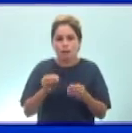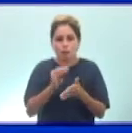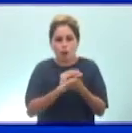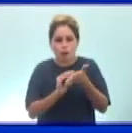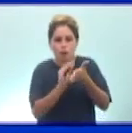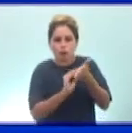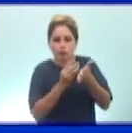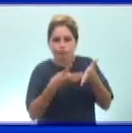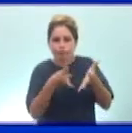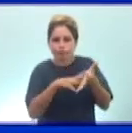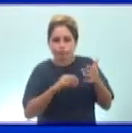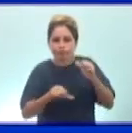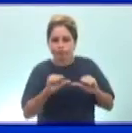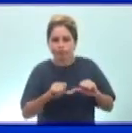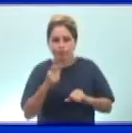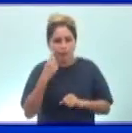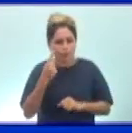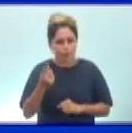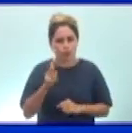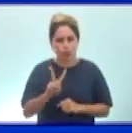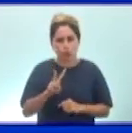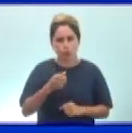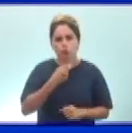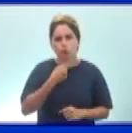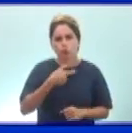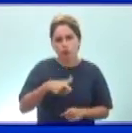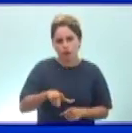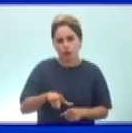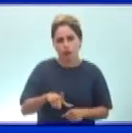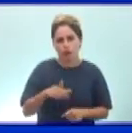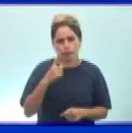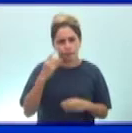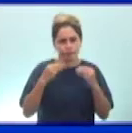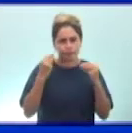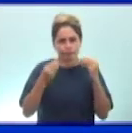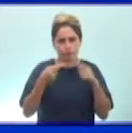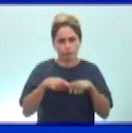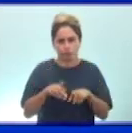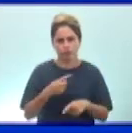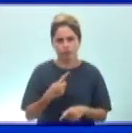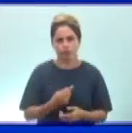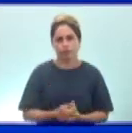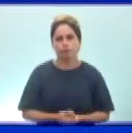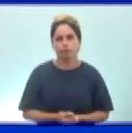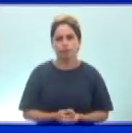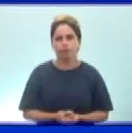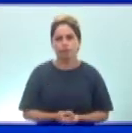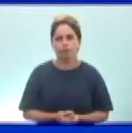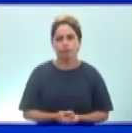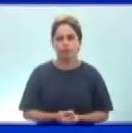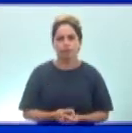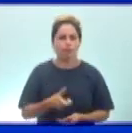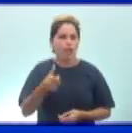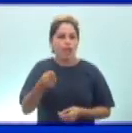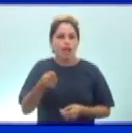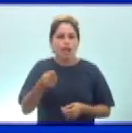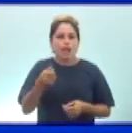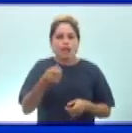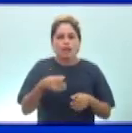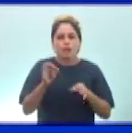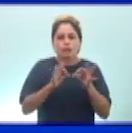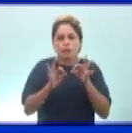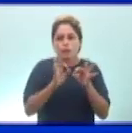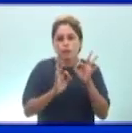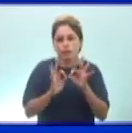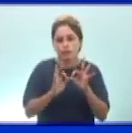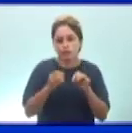Veamos 2 ejemplos que les proponemos para que ustedes analicen junto conmigo. Digamos, el átomo de carbono presenta número atómico